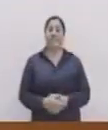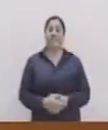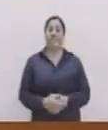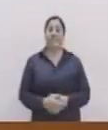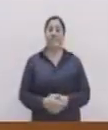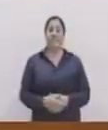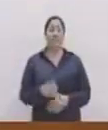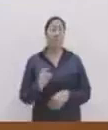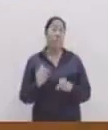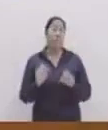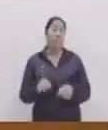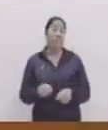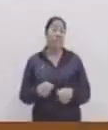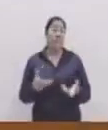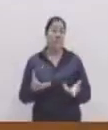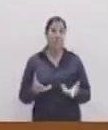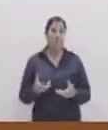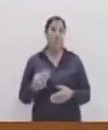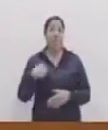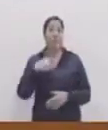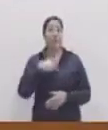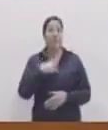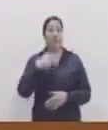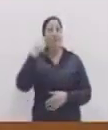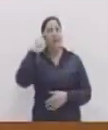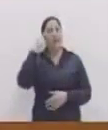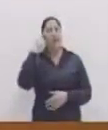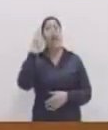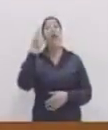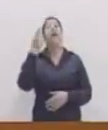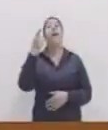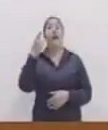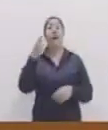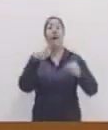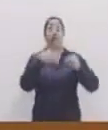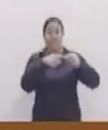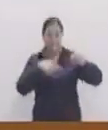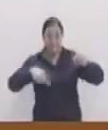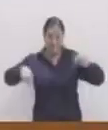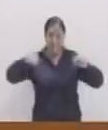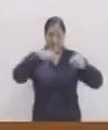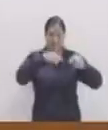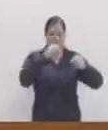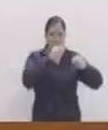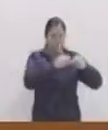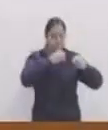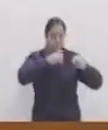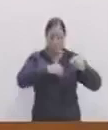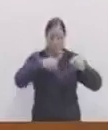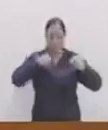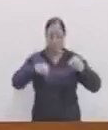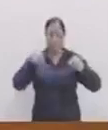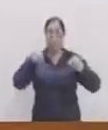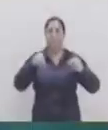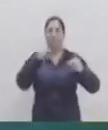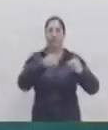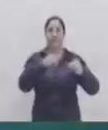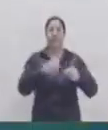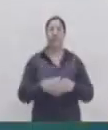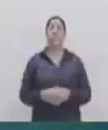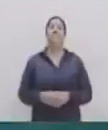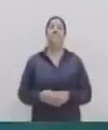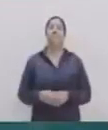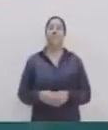nuestros alfileres y así podremos replicar los ángulos que están dentro de la circunferencia.